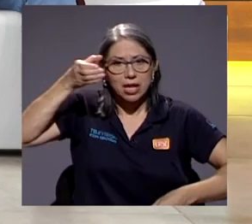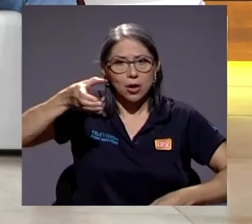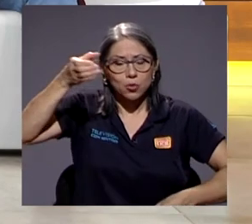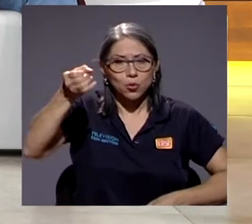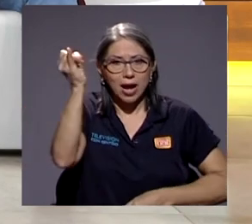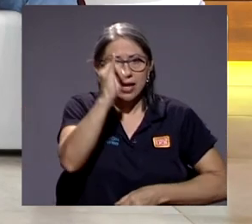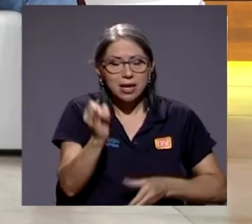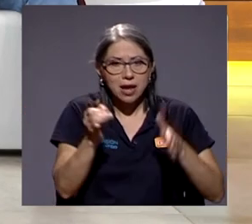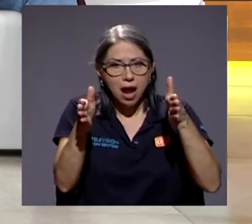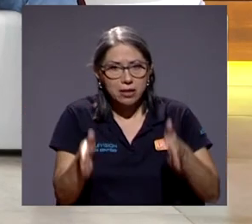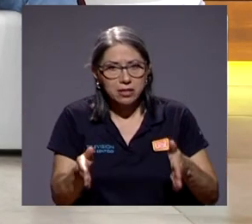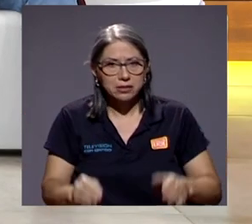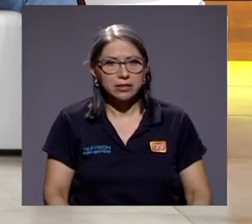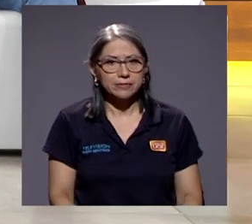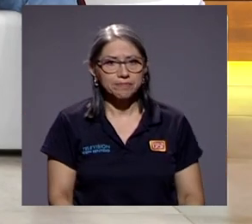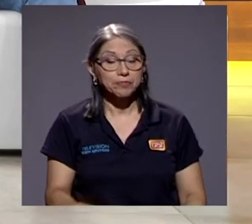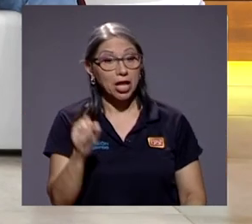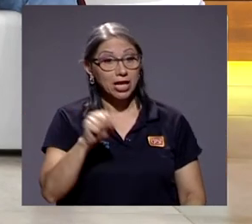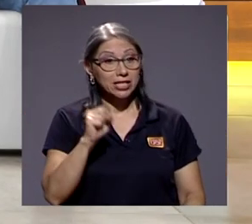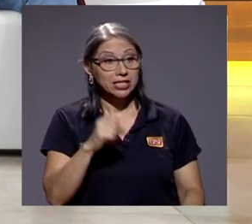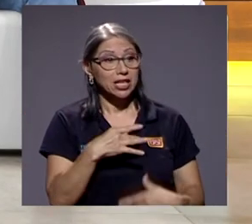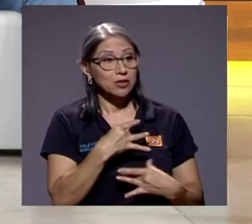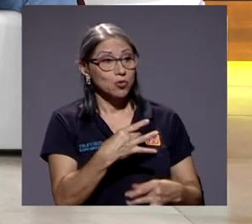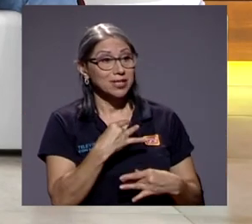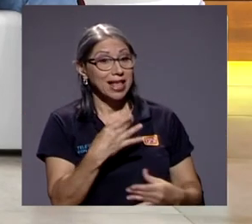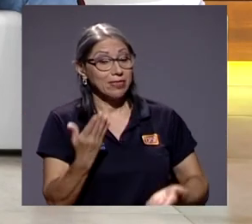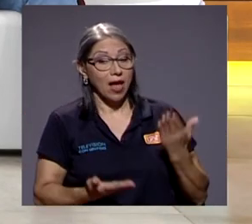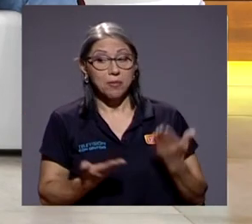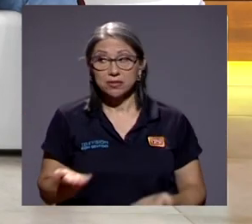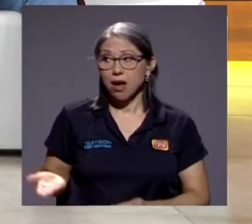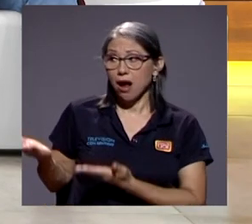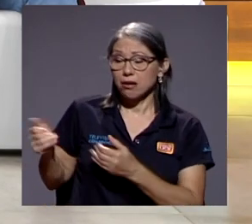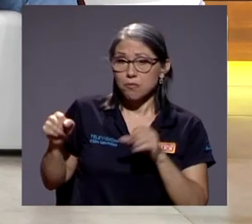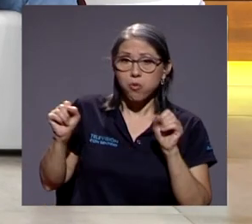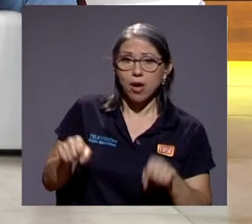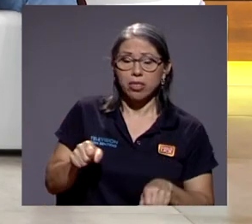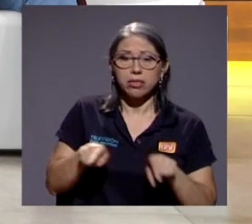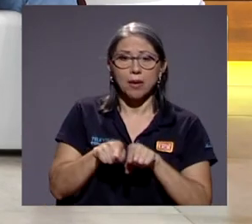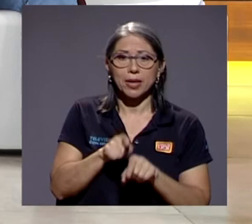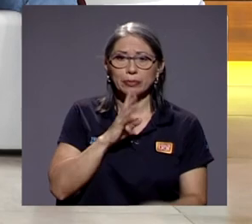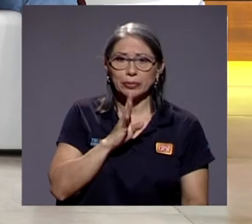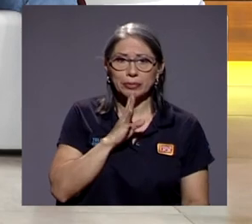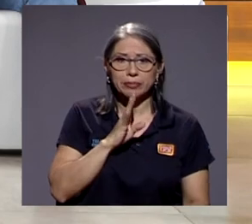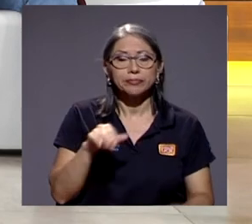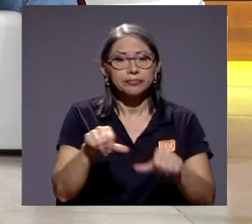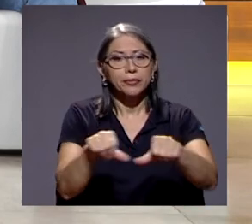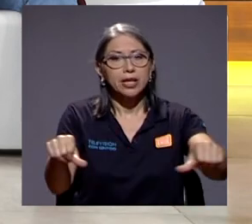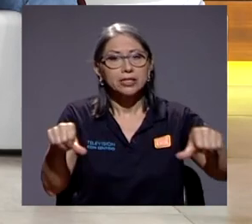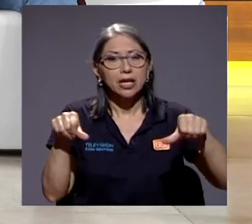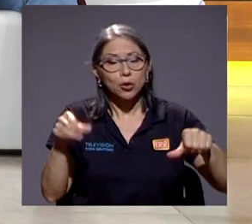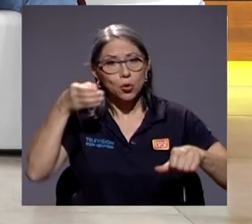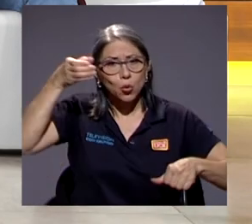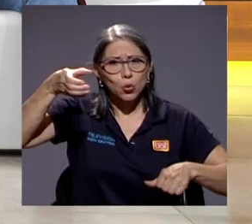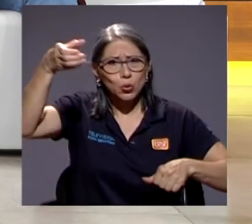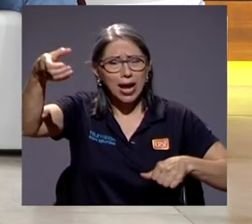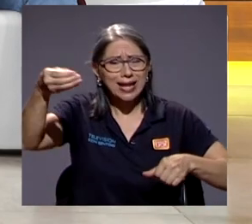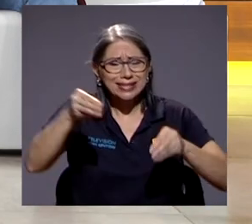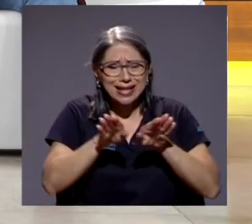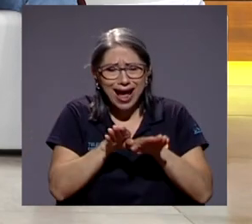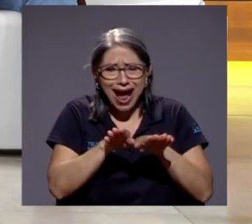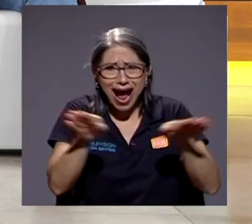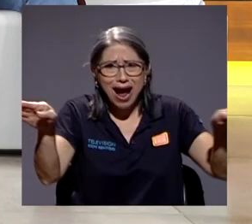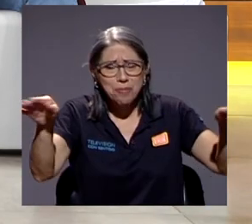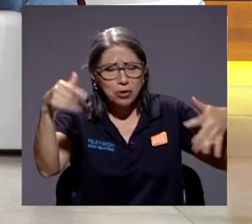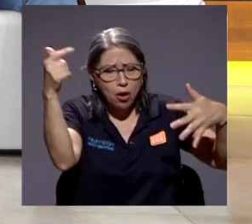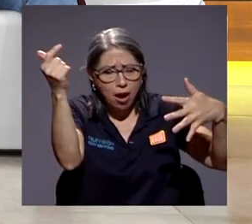parece muy interesante hacer el plan arianna nos puede también mencionar este tema porque el sector cultural es súper amplio súper diverso y